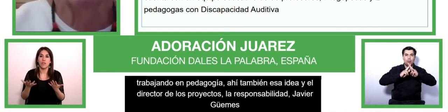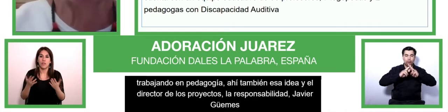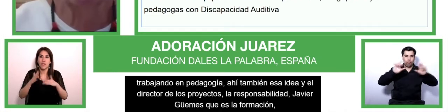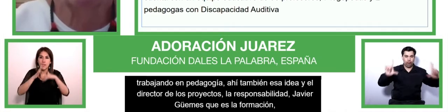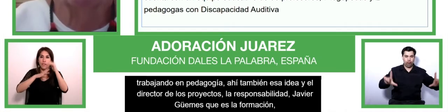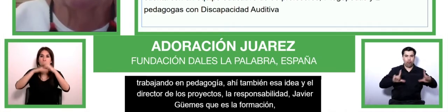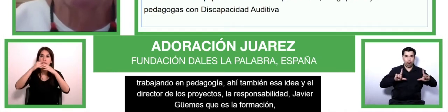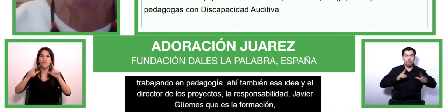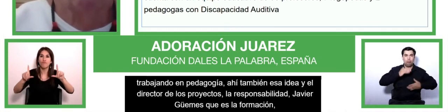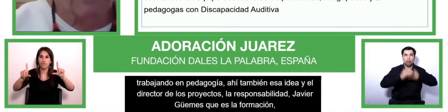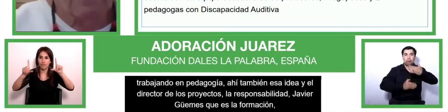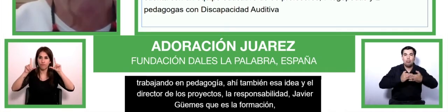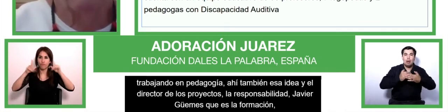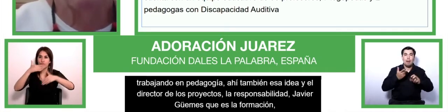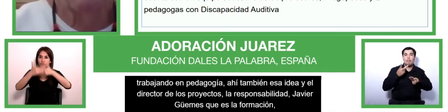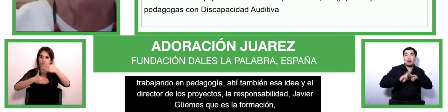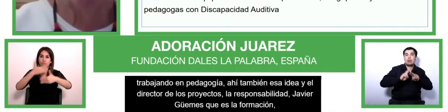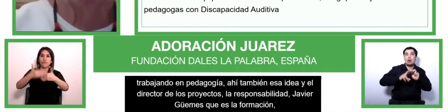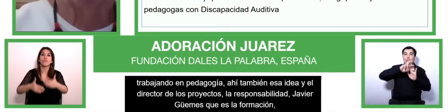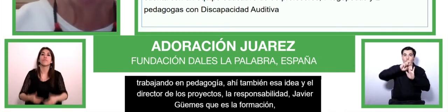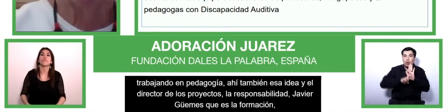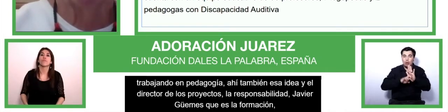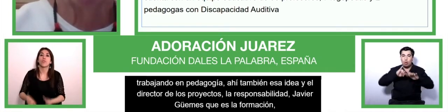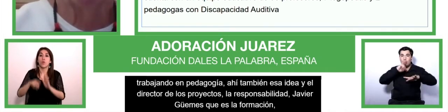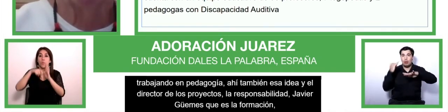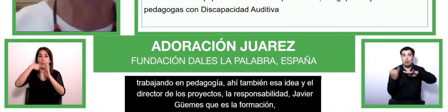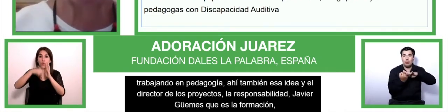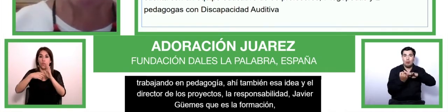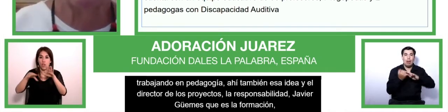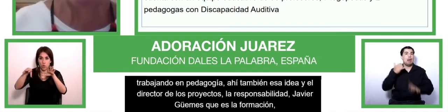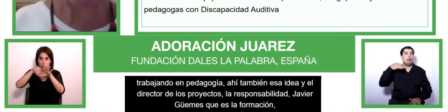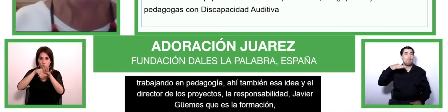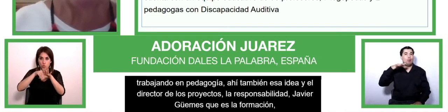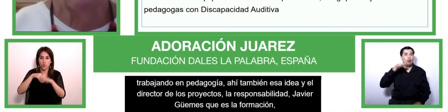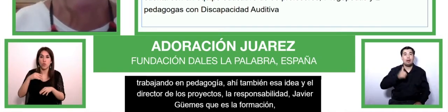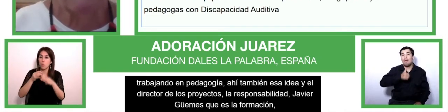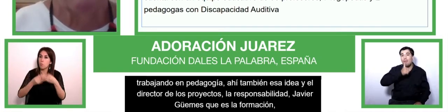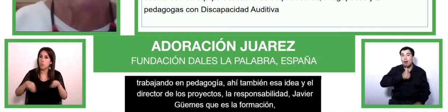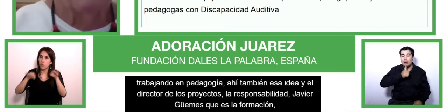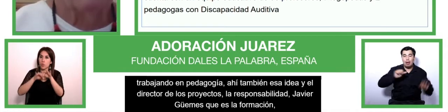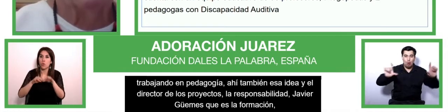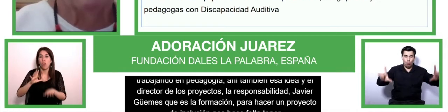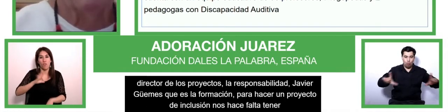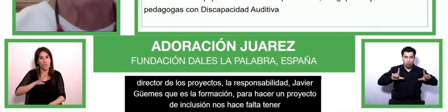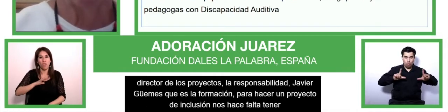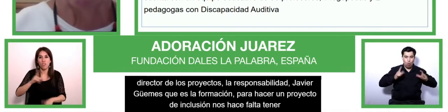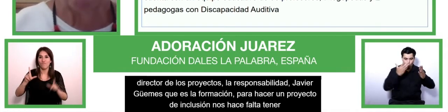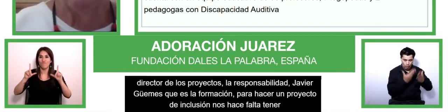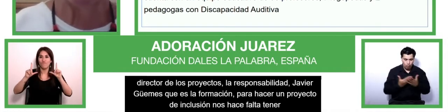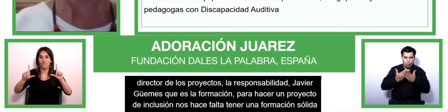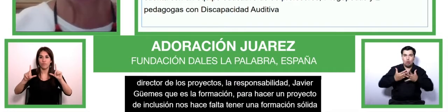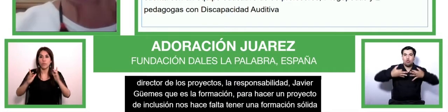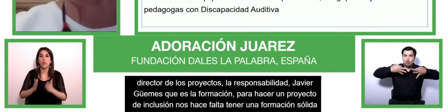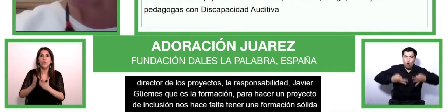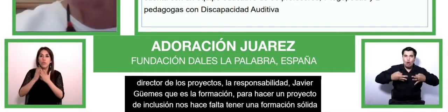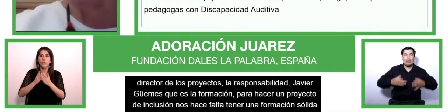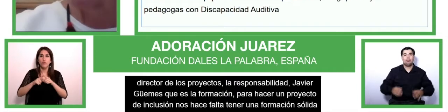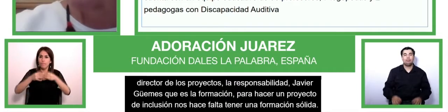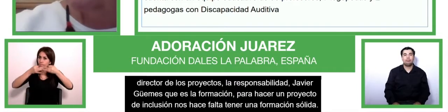un proyecto de inclusión pues hace falta tener una formación sólida. La siguiente, por favor.